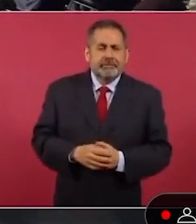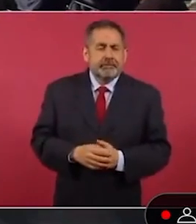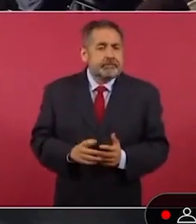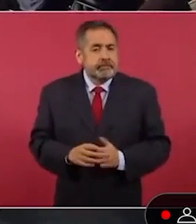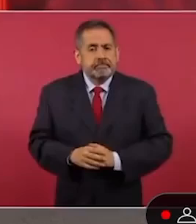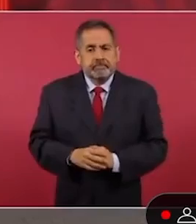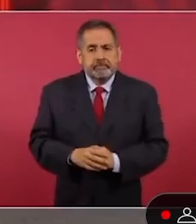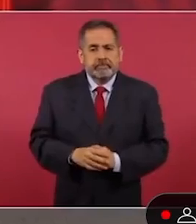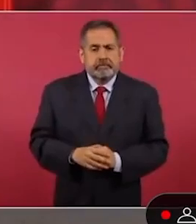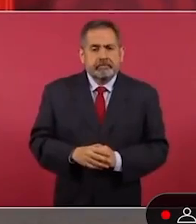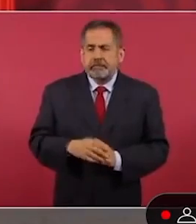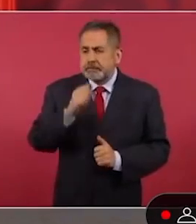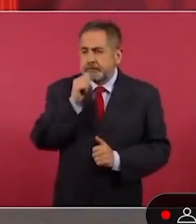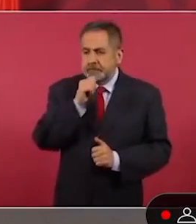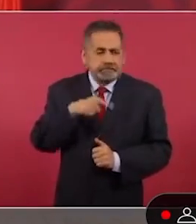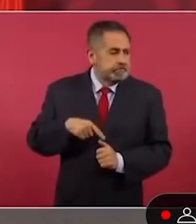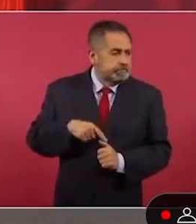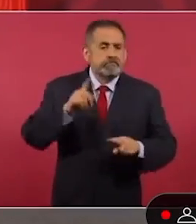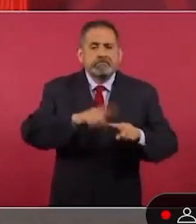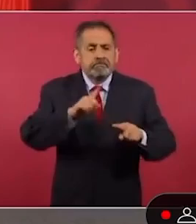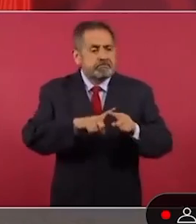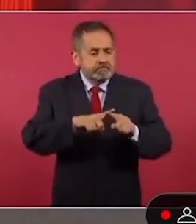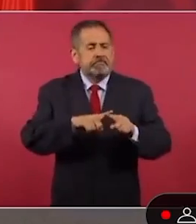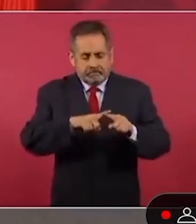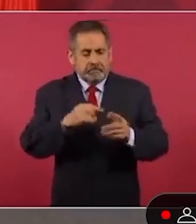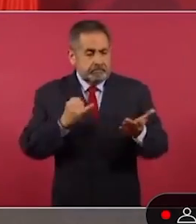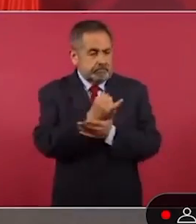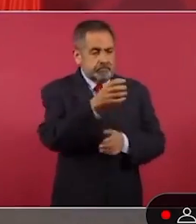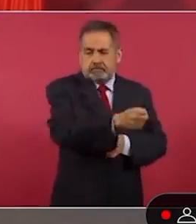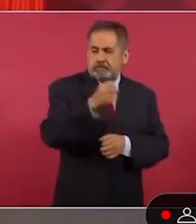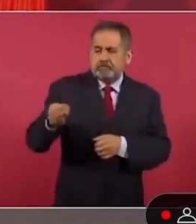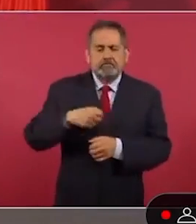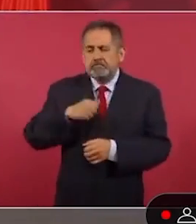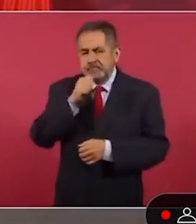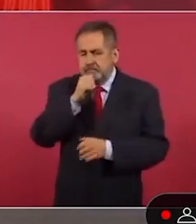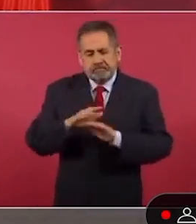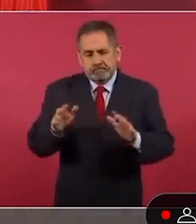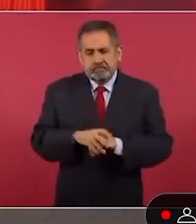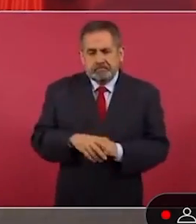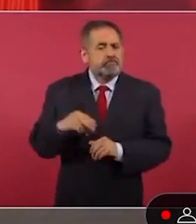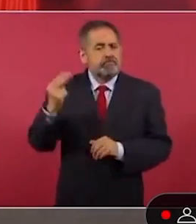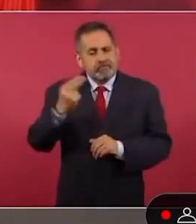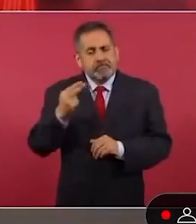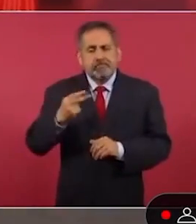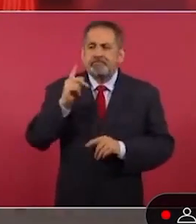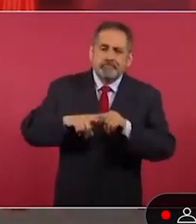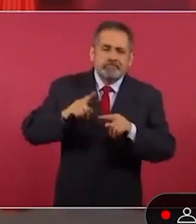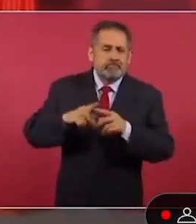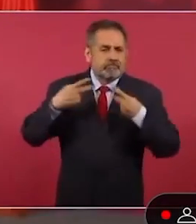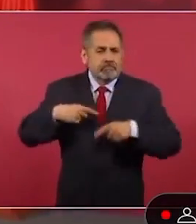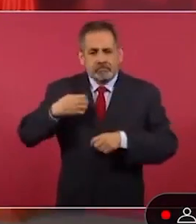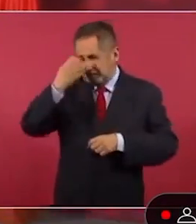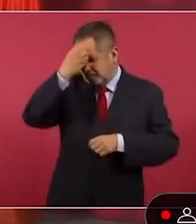se decide quién lo va a sustituir. Tiene que ser una gente pues con